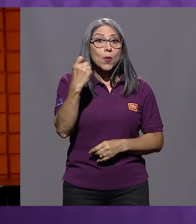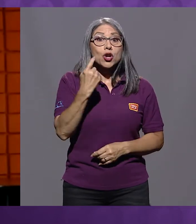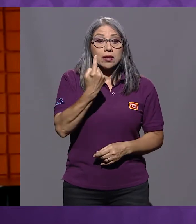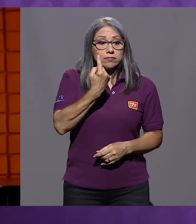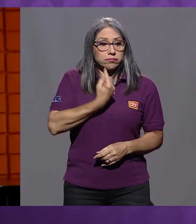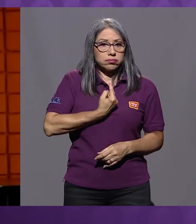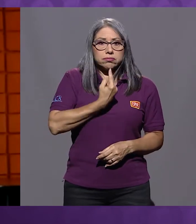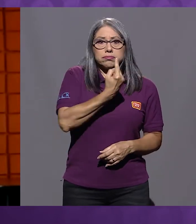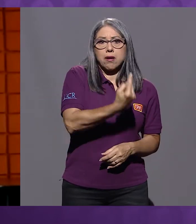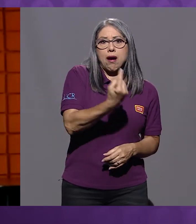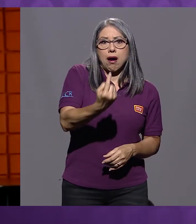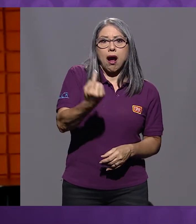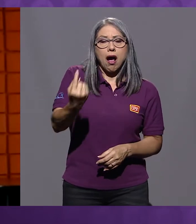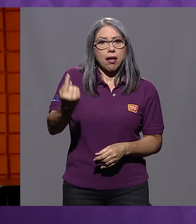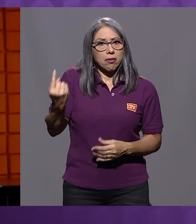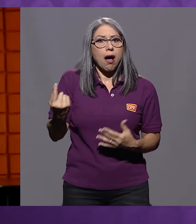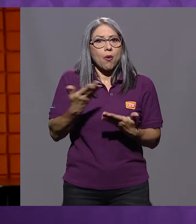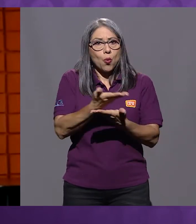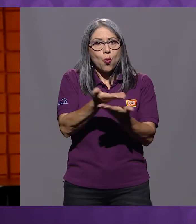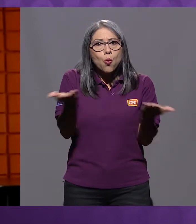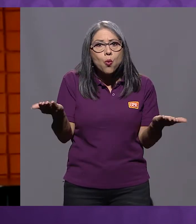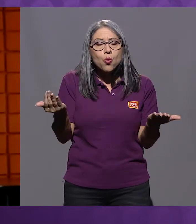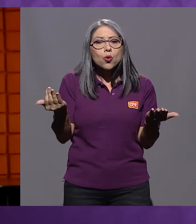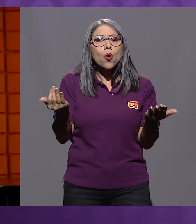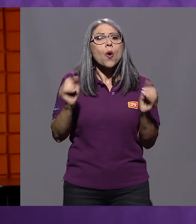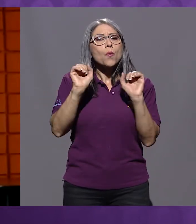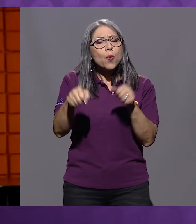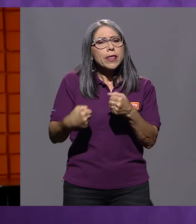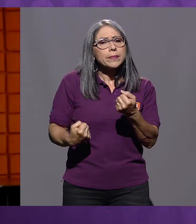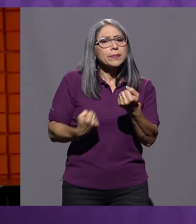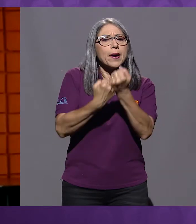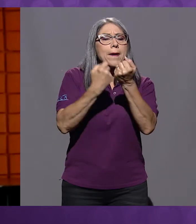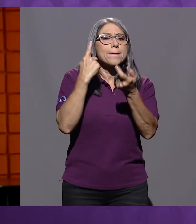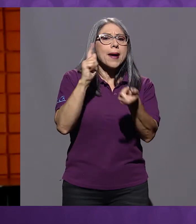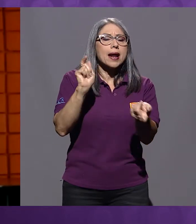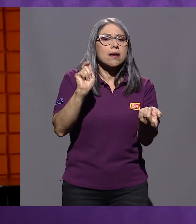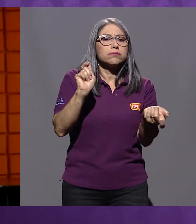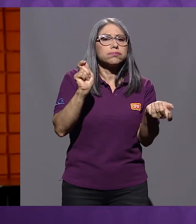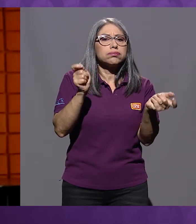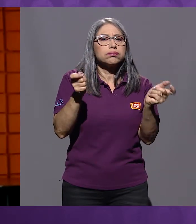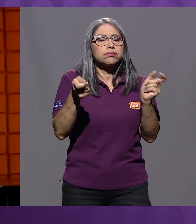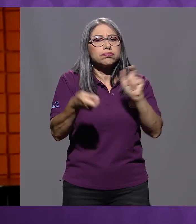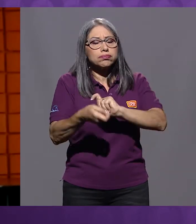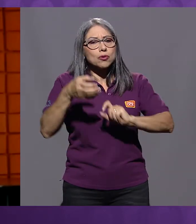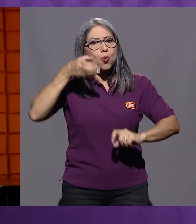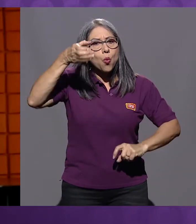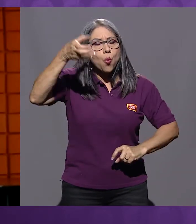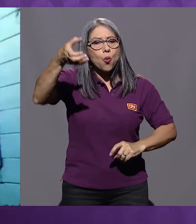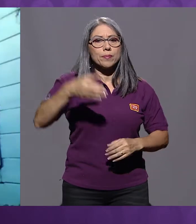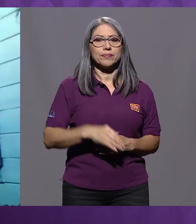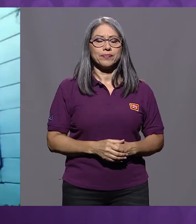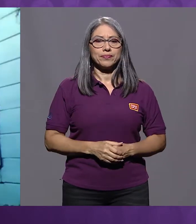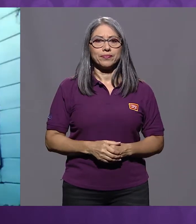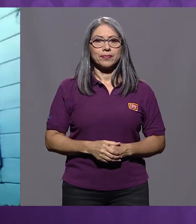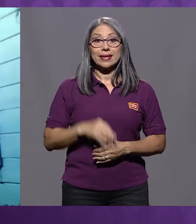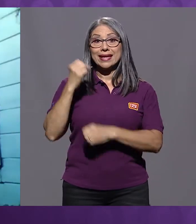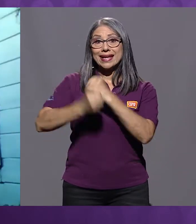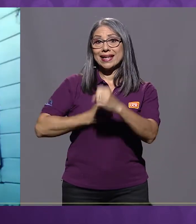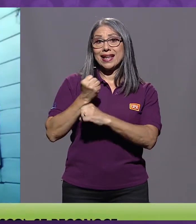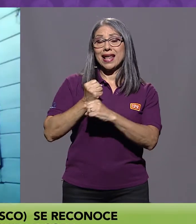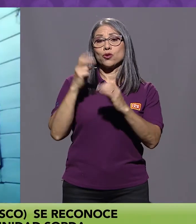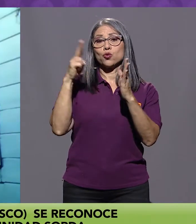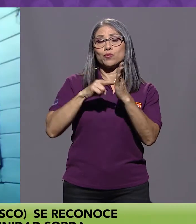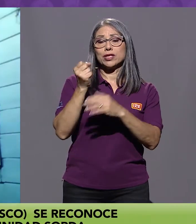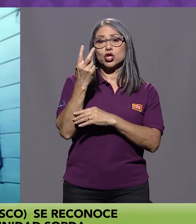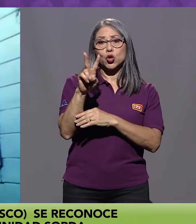y cada una aportamos precisamente en la transformación de ese cambio cultural. En el